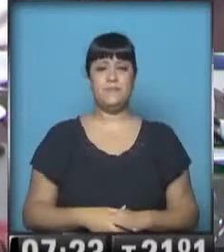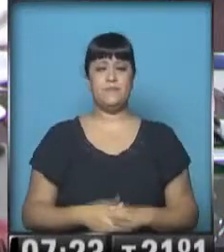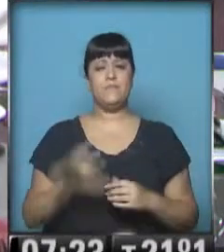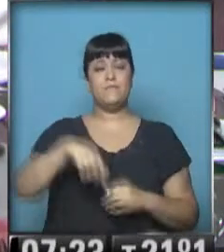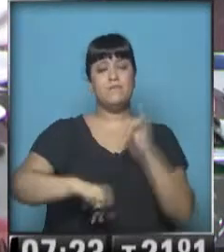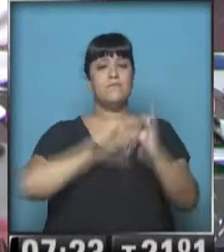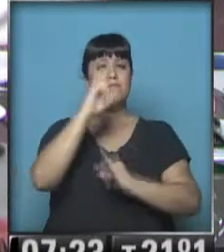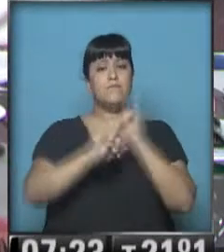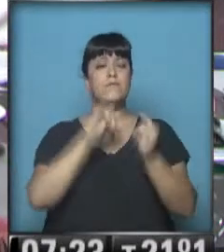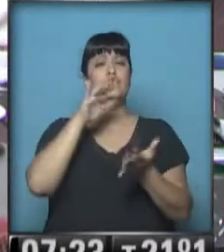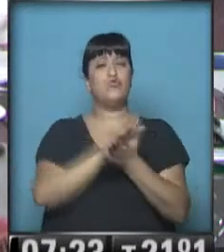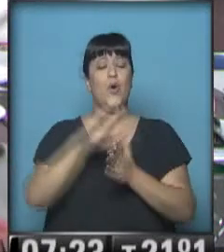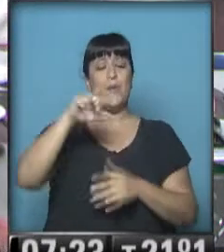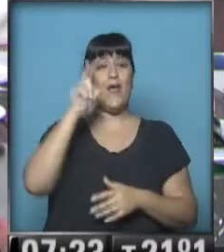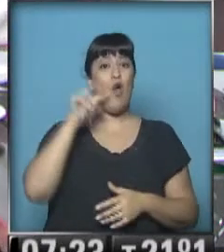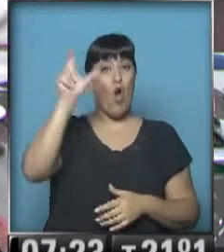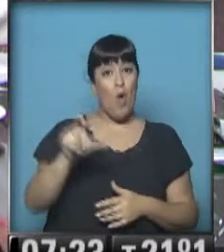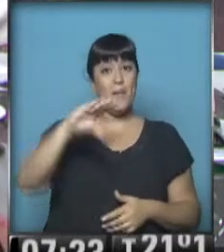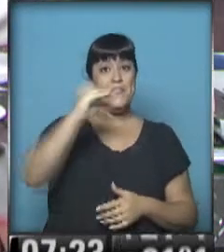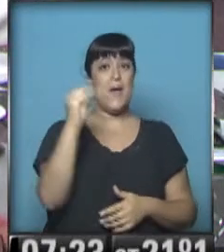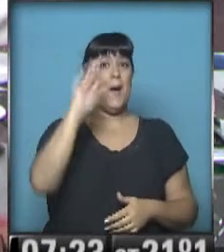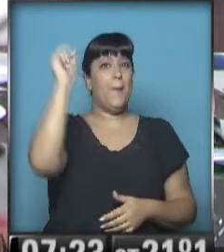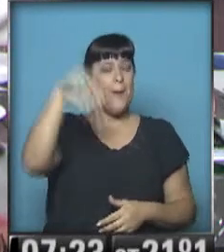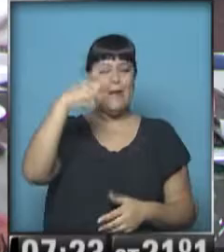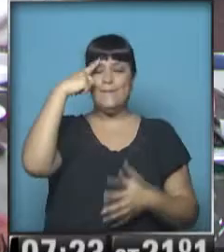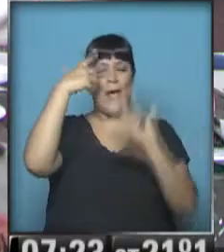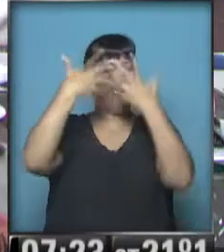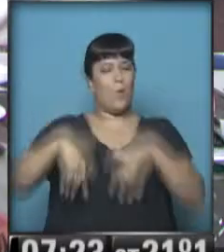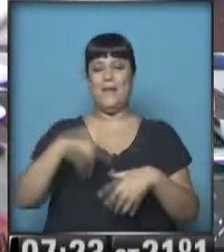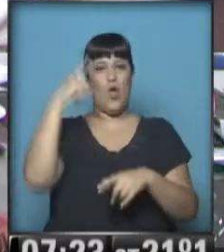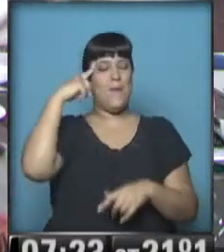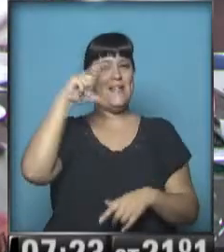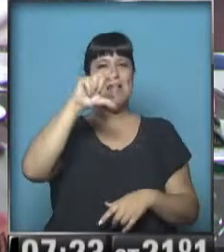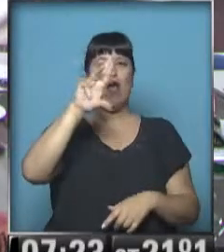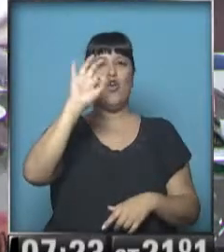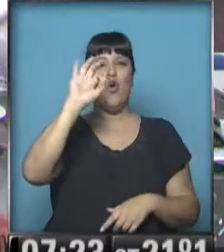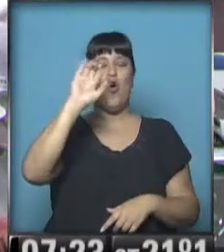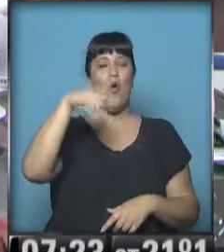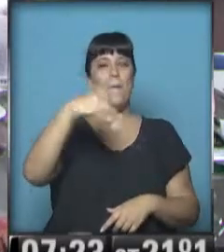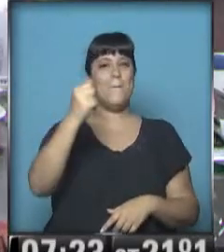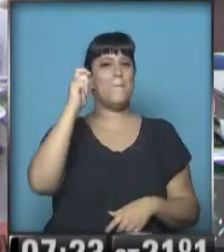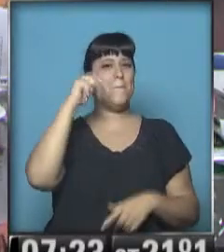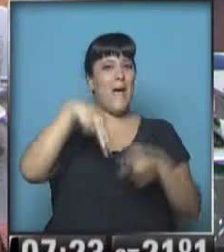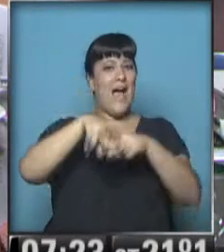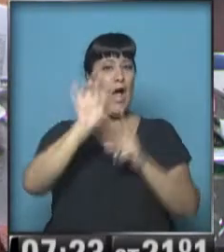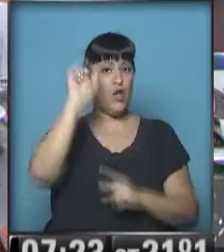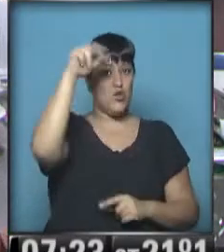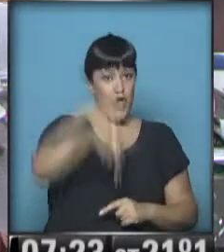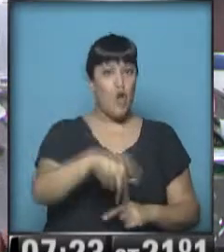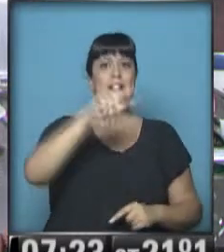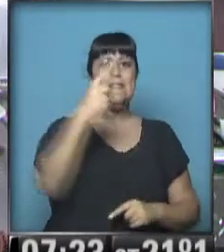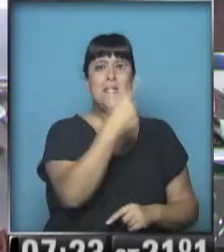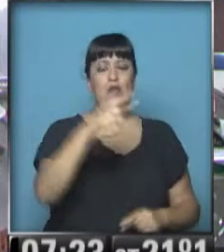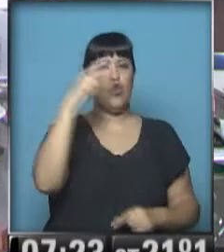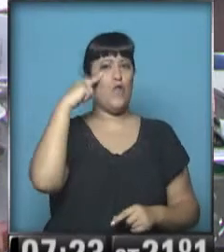Y cuando hablamos de Chabán, inmediatamente se nos viene Cromañón, el 2004, los 194 fallecidos. Santiago Morales,